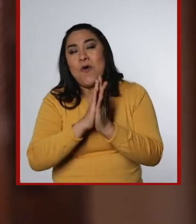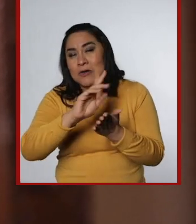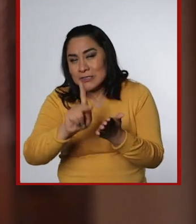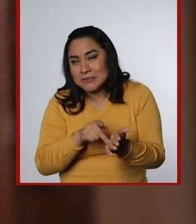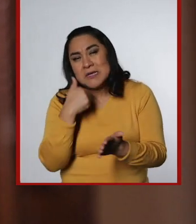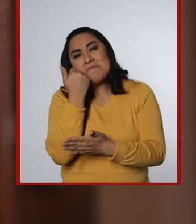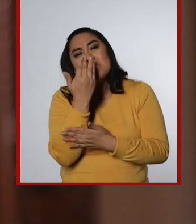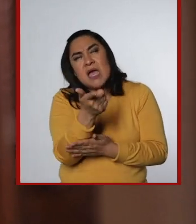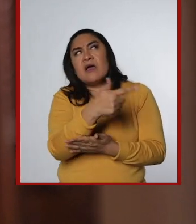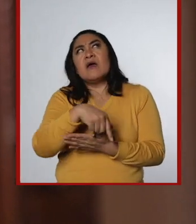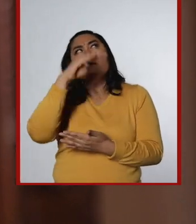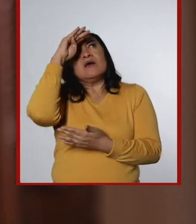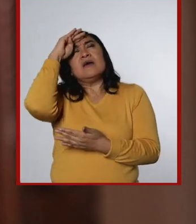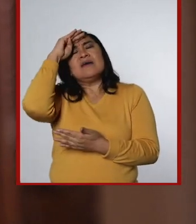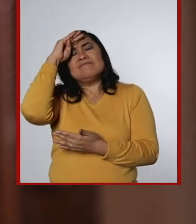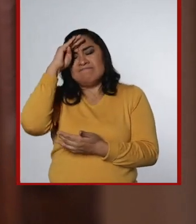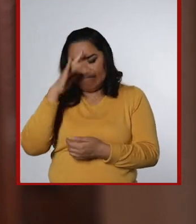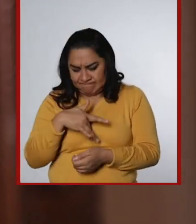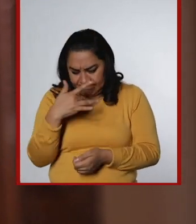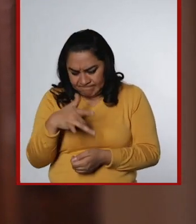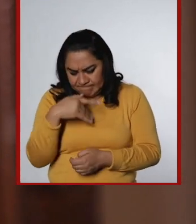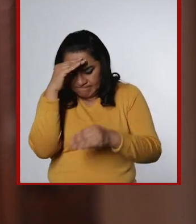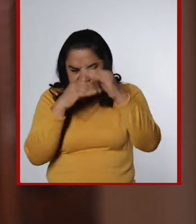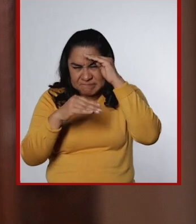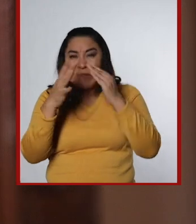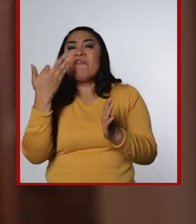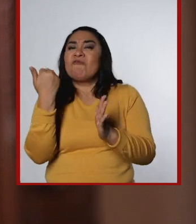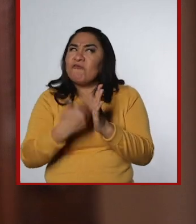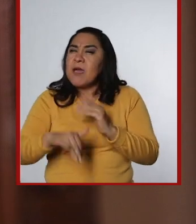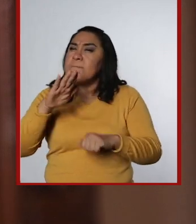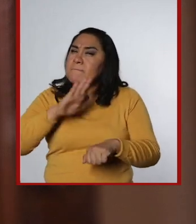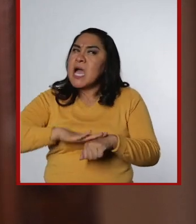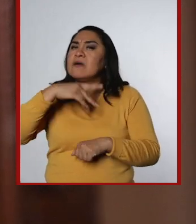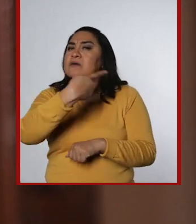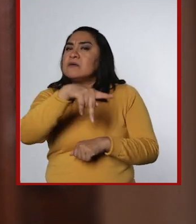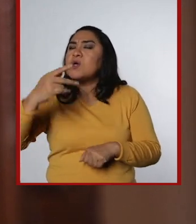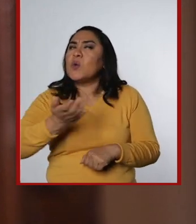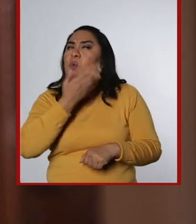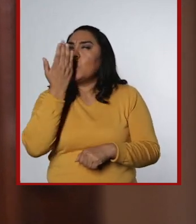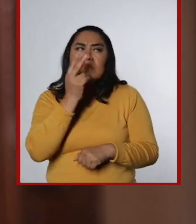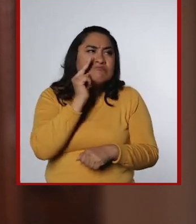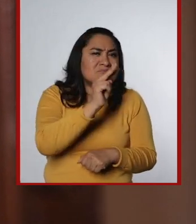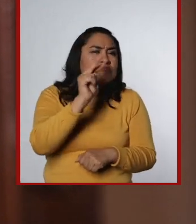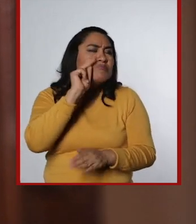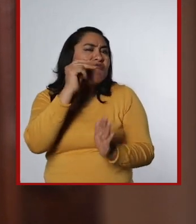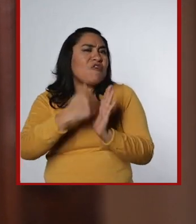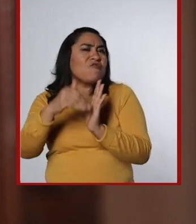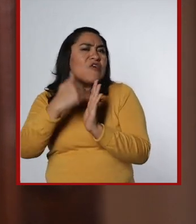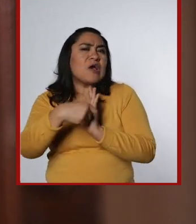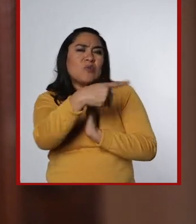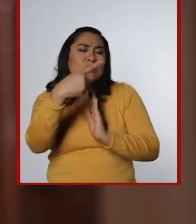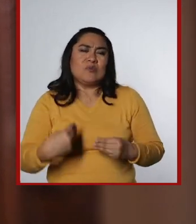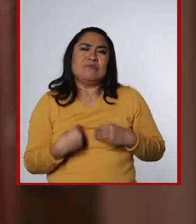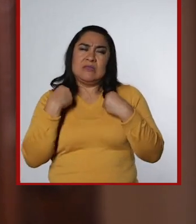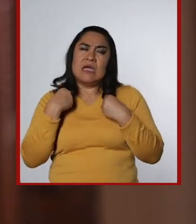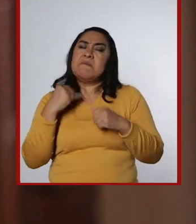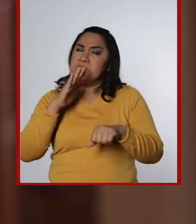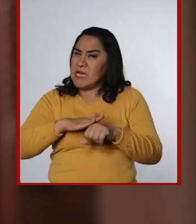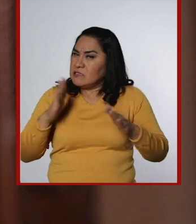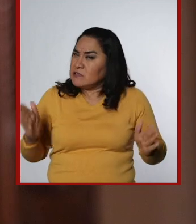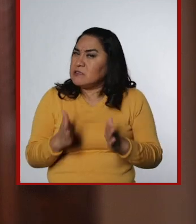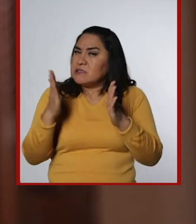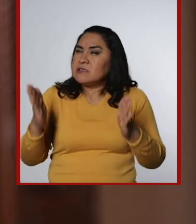que hagamos un ejercicio de conciencia sobre lo que falta en nuestras comunidades y que encontremos la forma de promover todo aquello